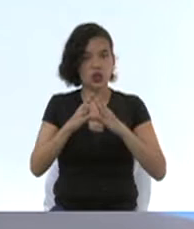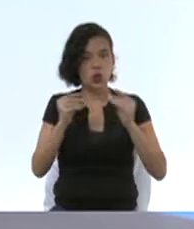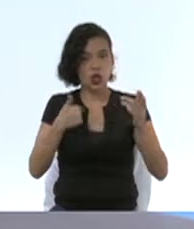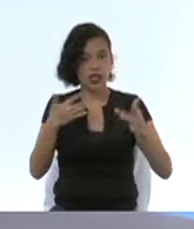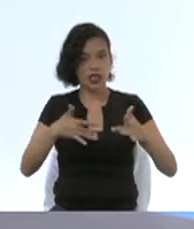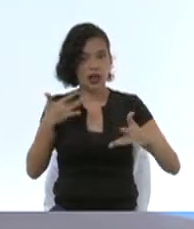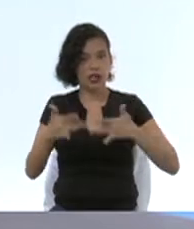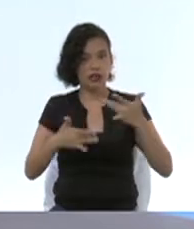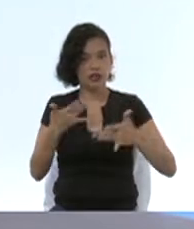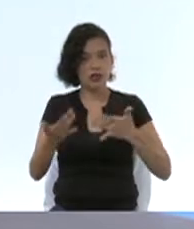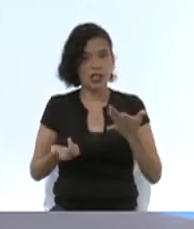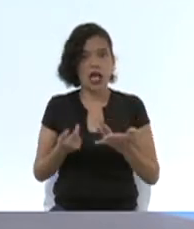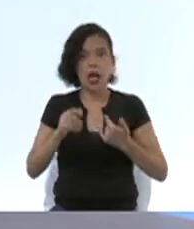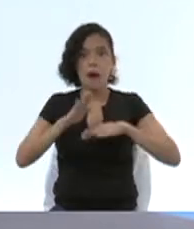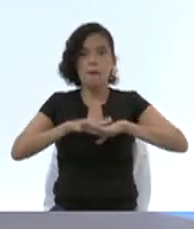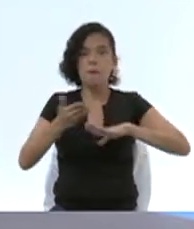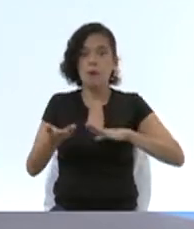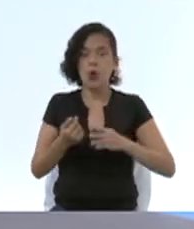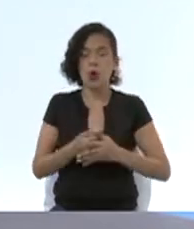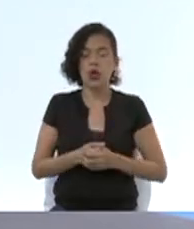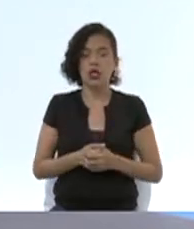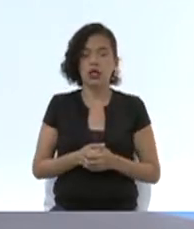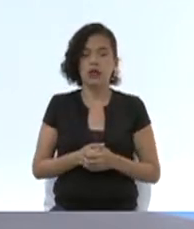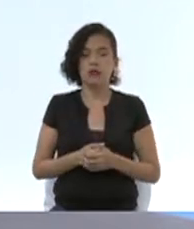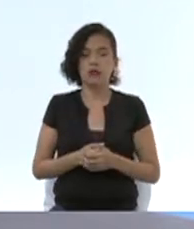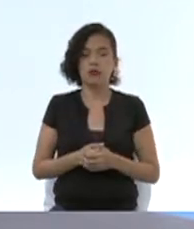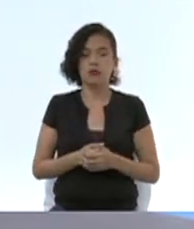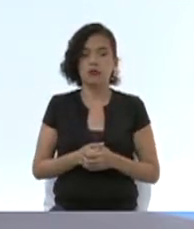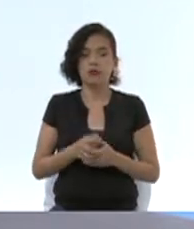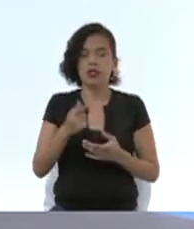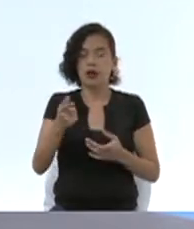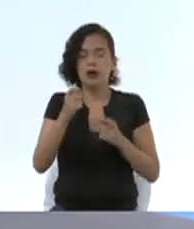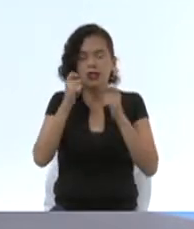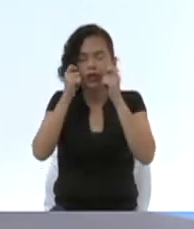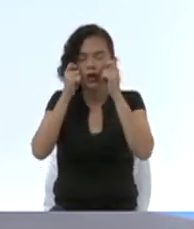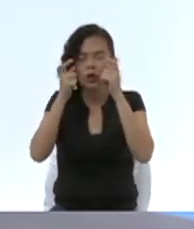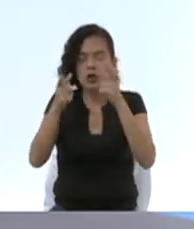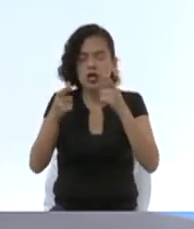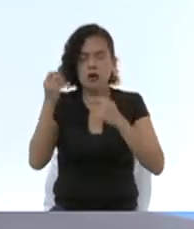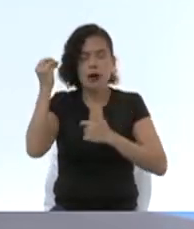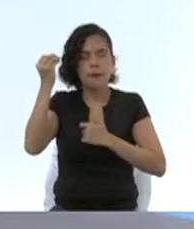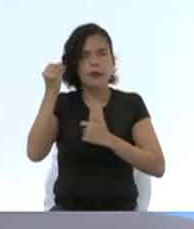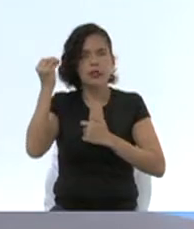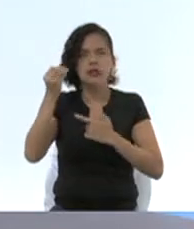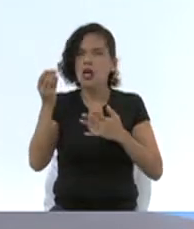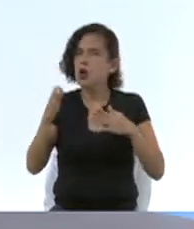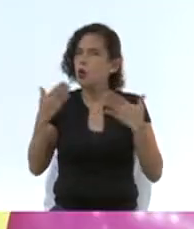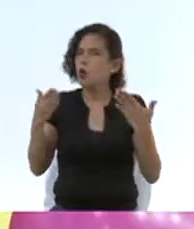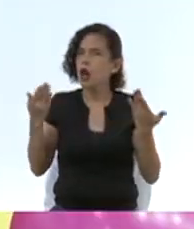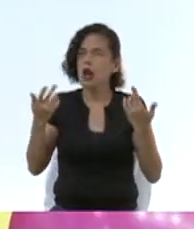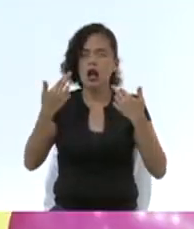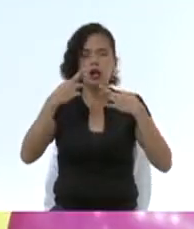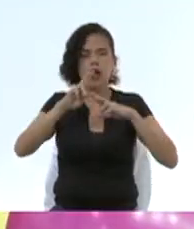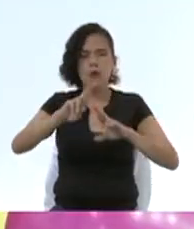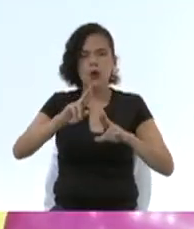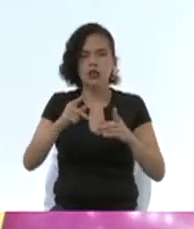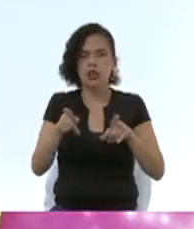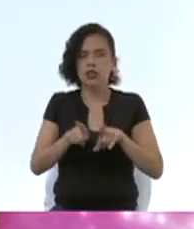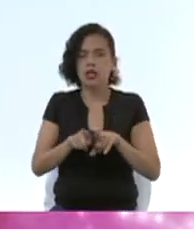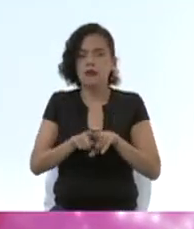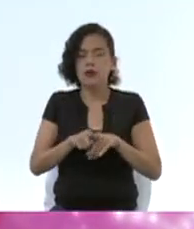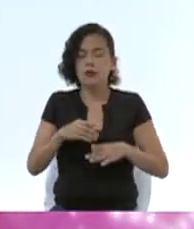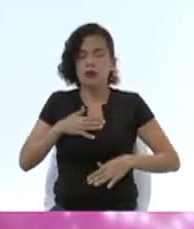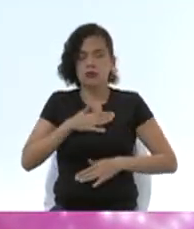estas actividades porque a pesar de que ellos van a descubrir, van a pensar cuál es la respuesta, también